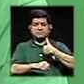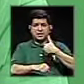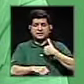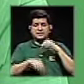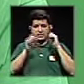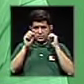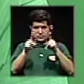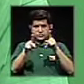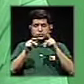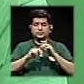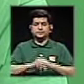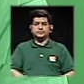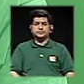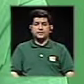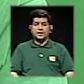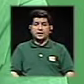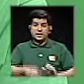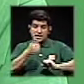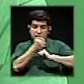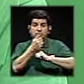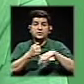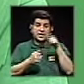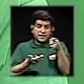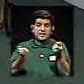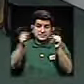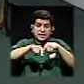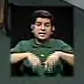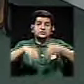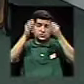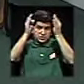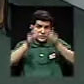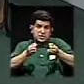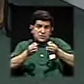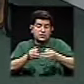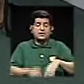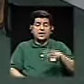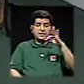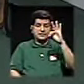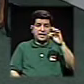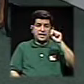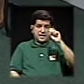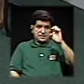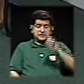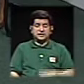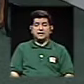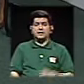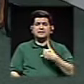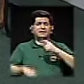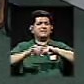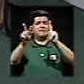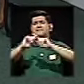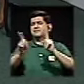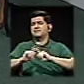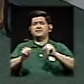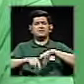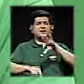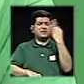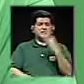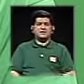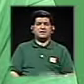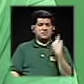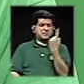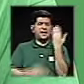y y apoyadas por el tribunal eh electoral verdad Entonces Hay muchas formas digamos a cada